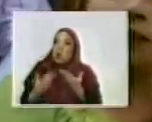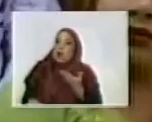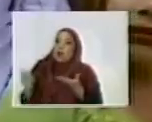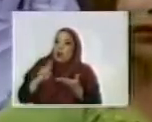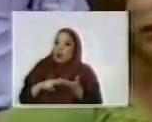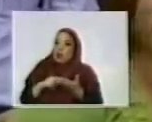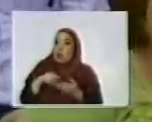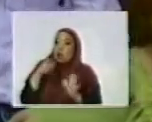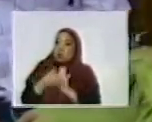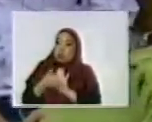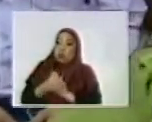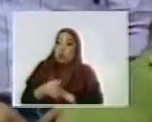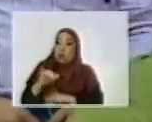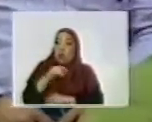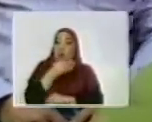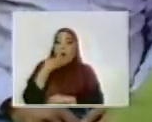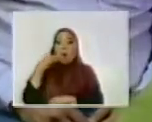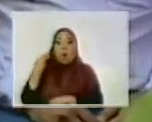los jóvenes.